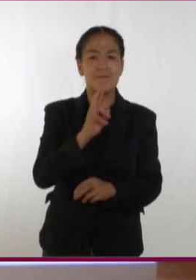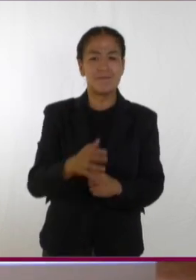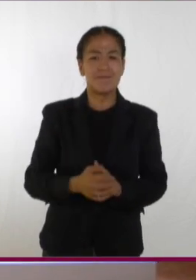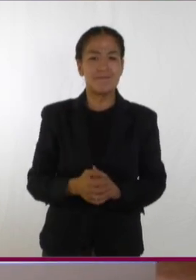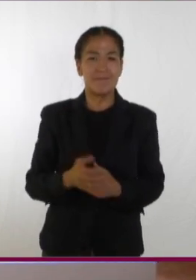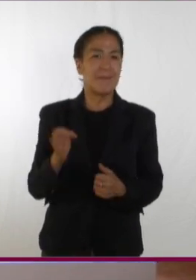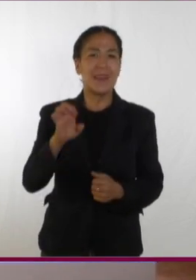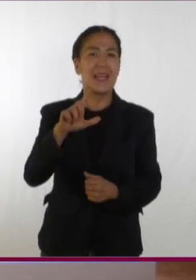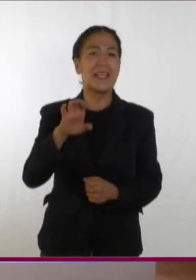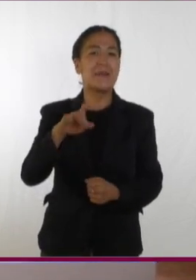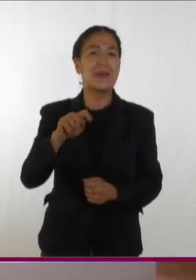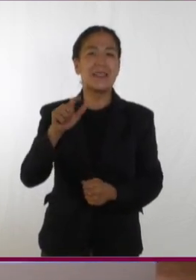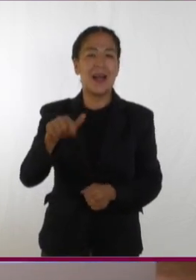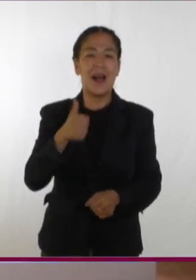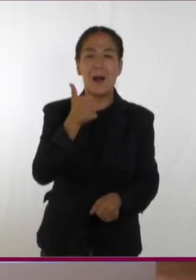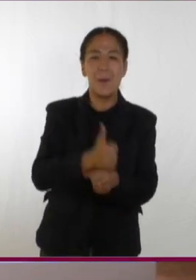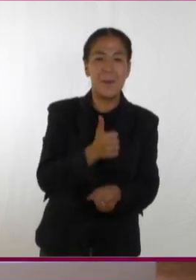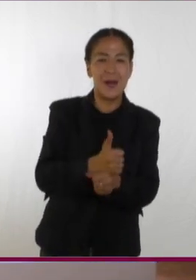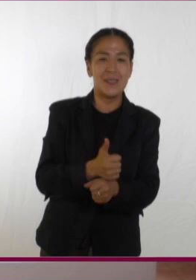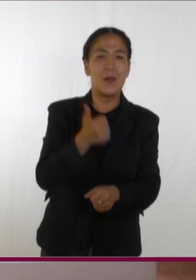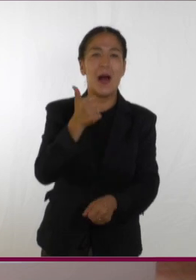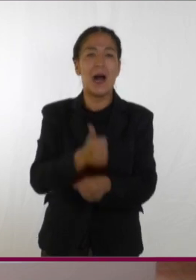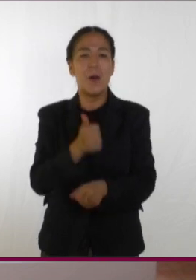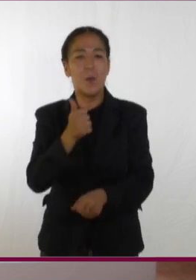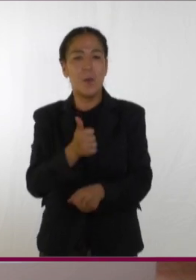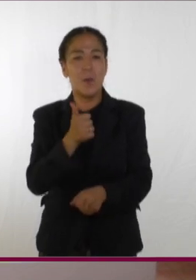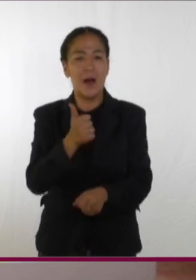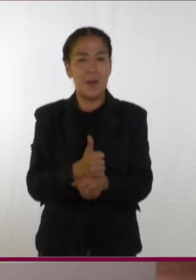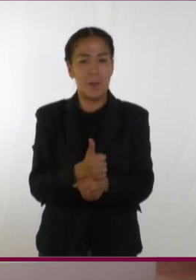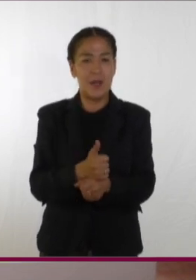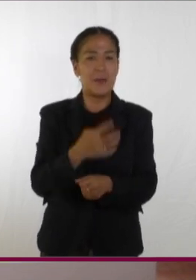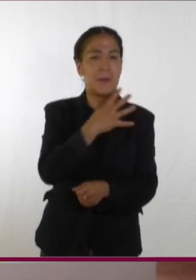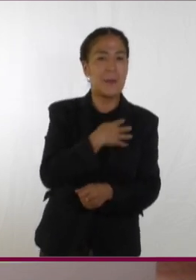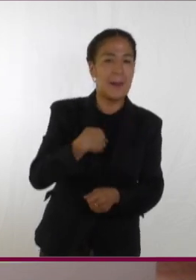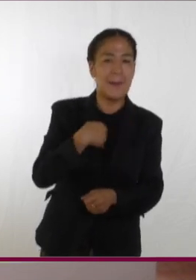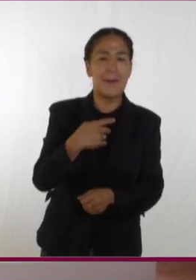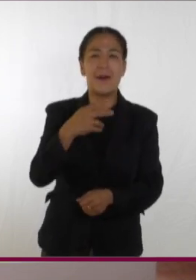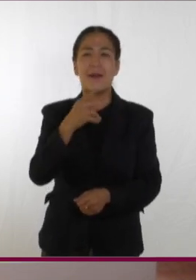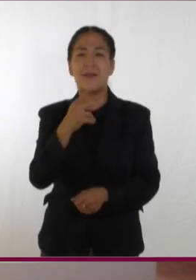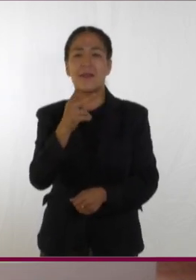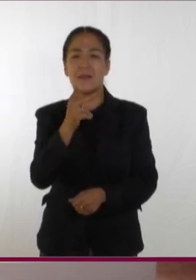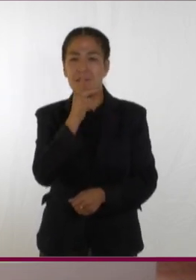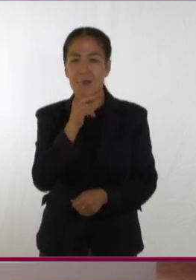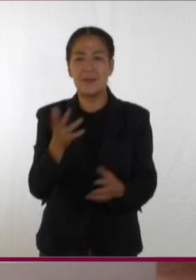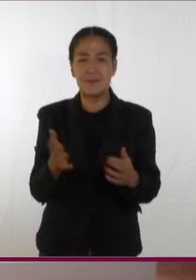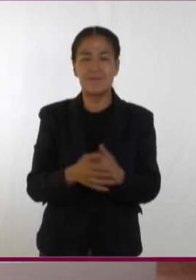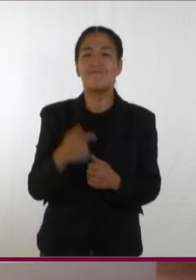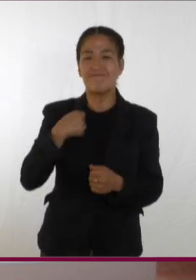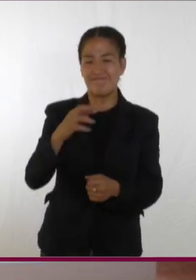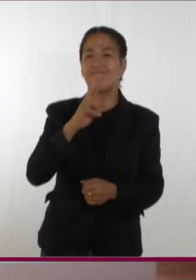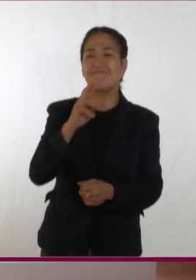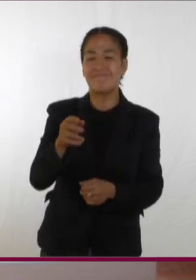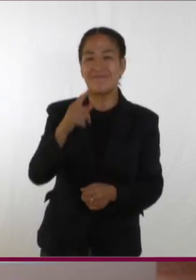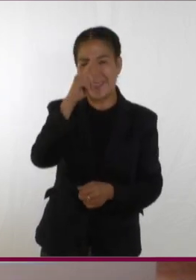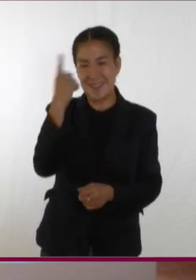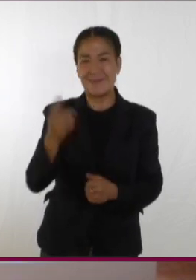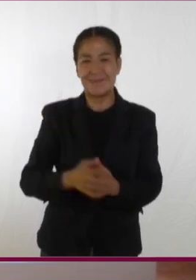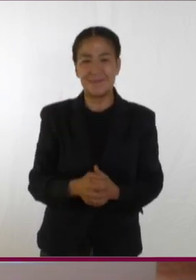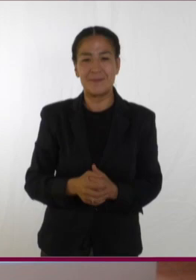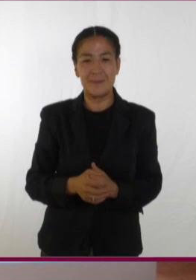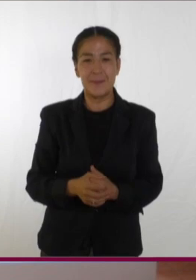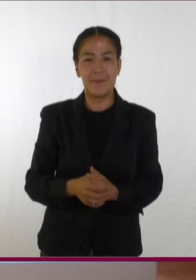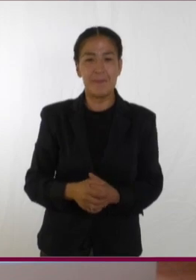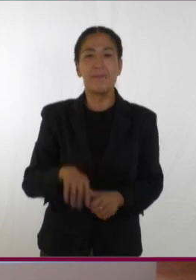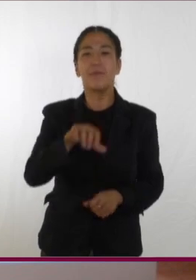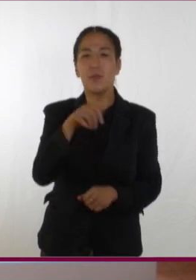es esto posible? Elemental, el abuelo, el padre y el hijo. De acuerdo. Reconozco que te lo